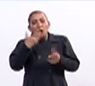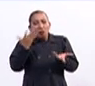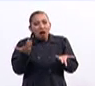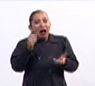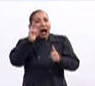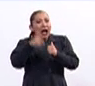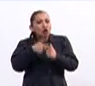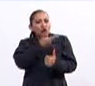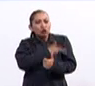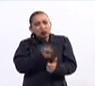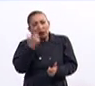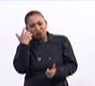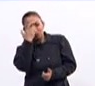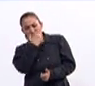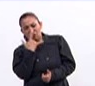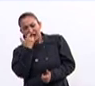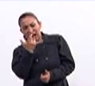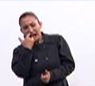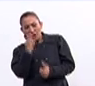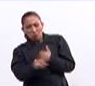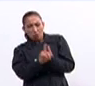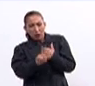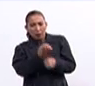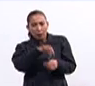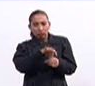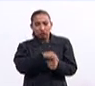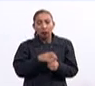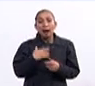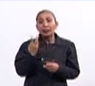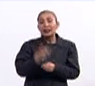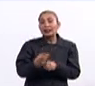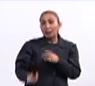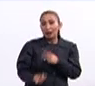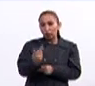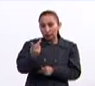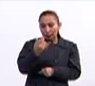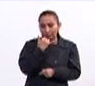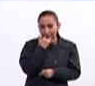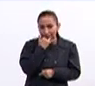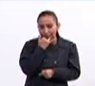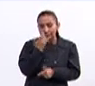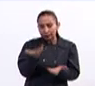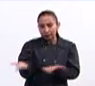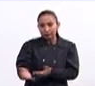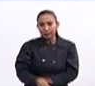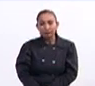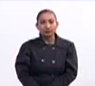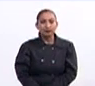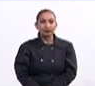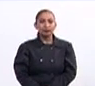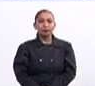en ciertos momentos complicados de alguna elección. Vamos a oír la tercera pregunta, si nos lo permiten. Adelante.